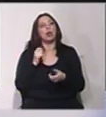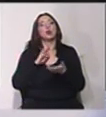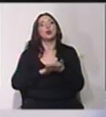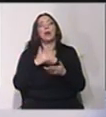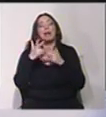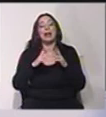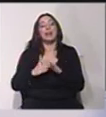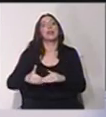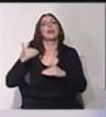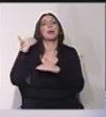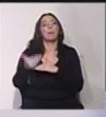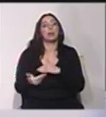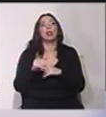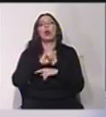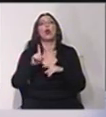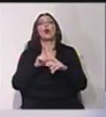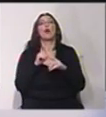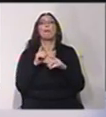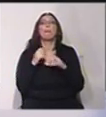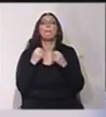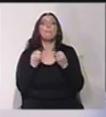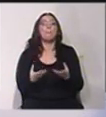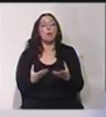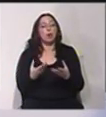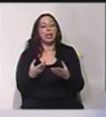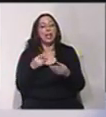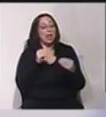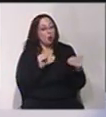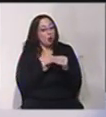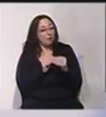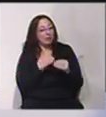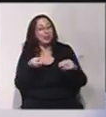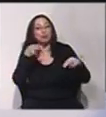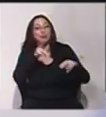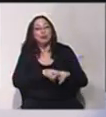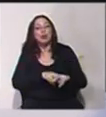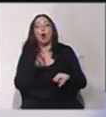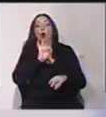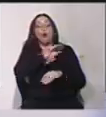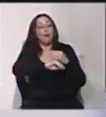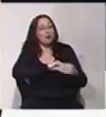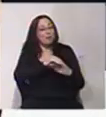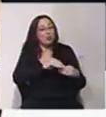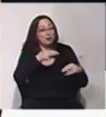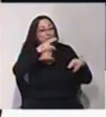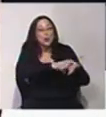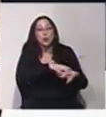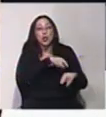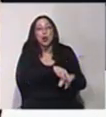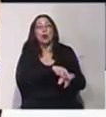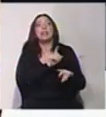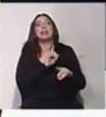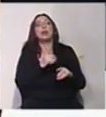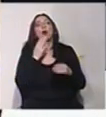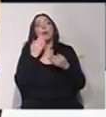después. No solo por el hecho del compañero o el familiar suicida, sino también en reivindicar también a